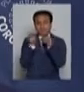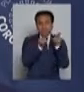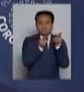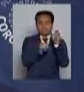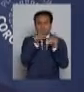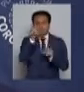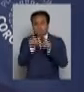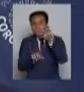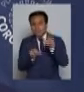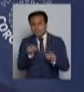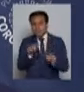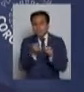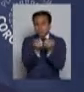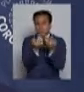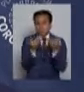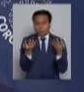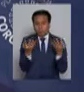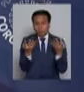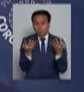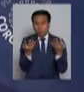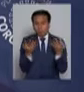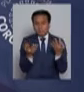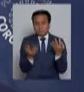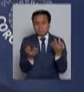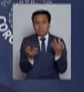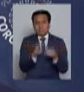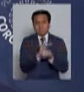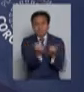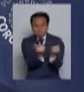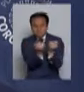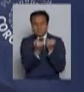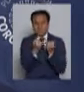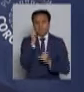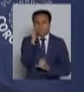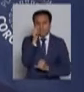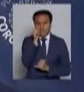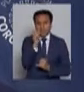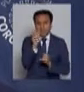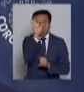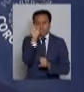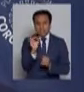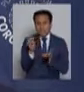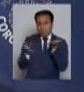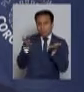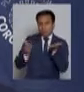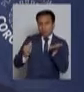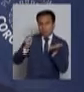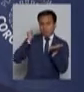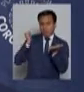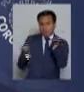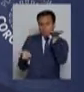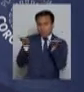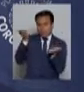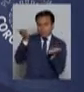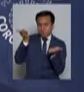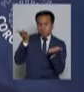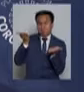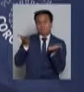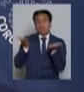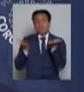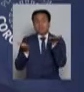que el número de casos notificados cada día como porcentaje sobre el día anterior tiene una